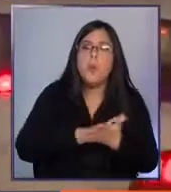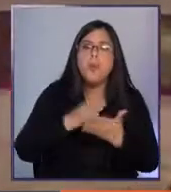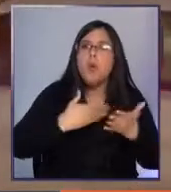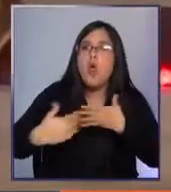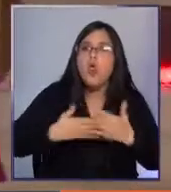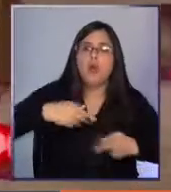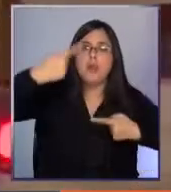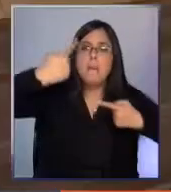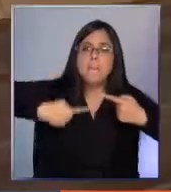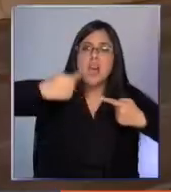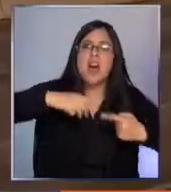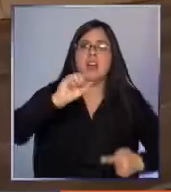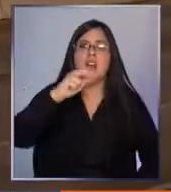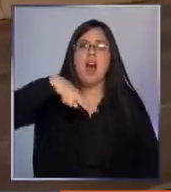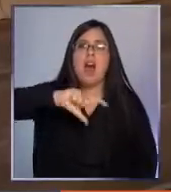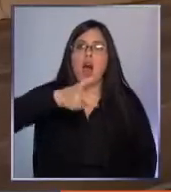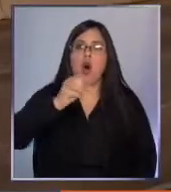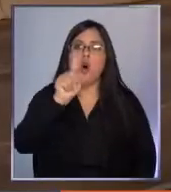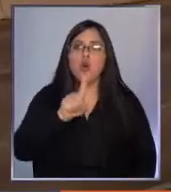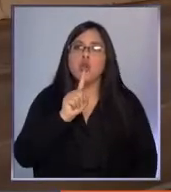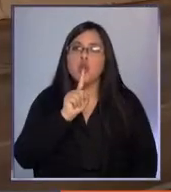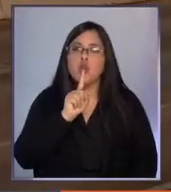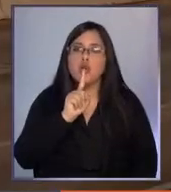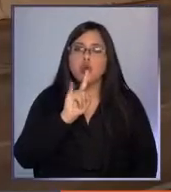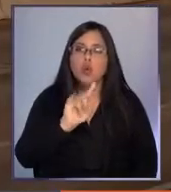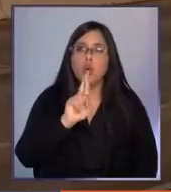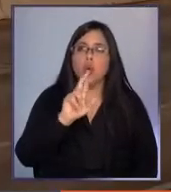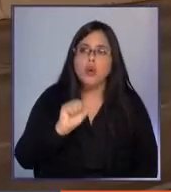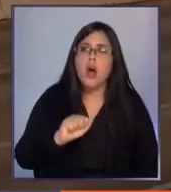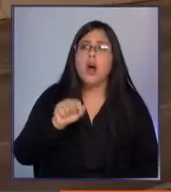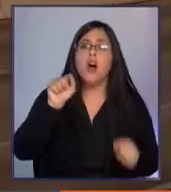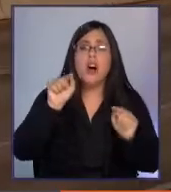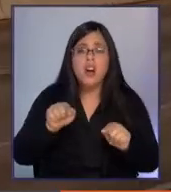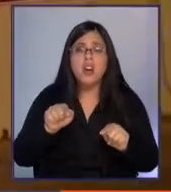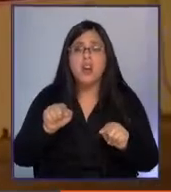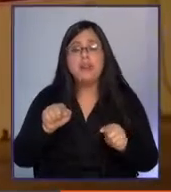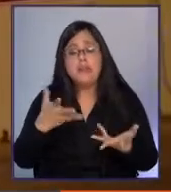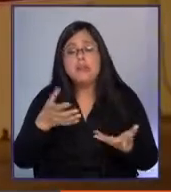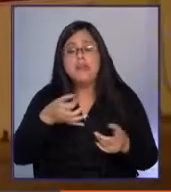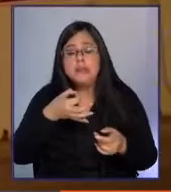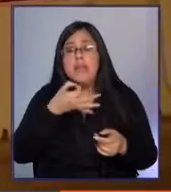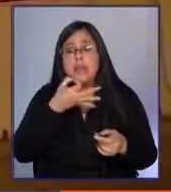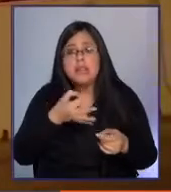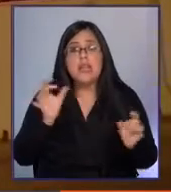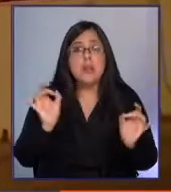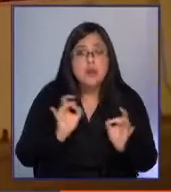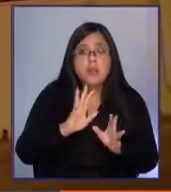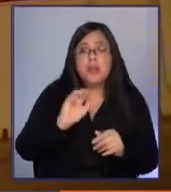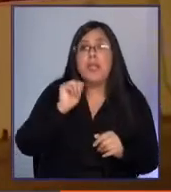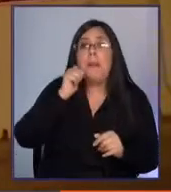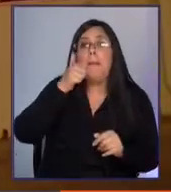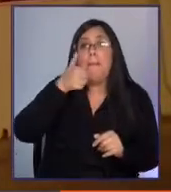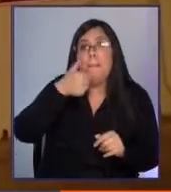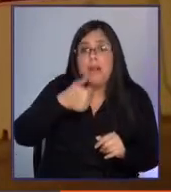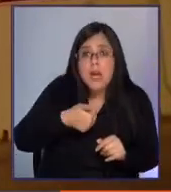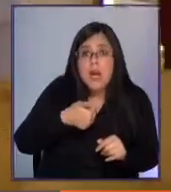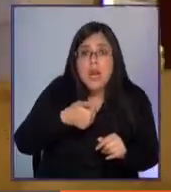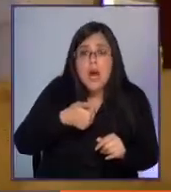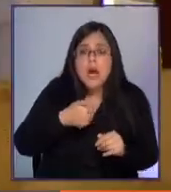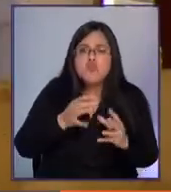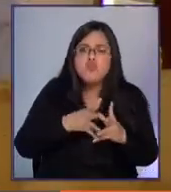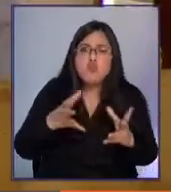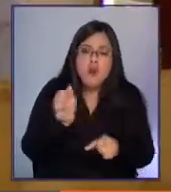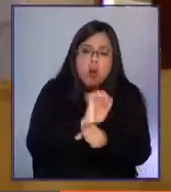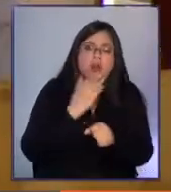los 154.000 vehículos que se estimaba saldrían de la capital este martes lo harían precisamente por este lugar, pero el tránsito se ha